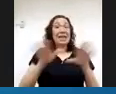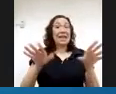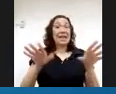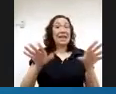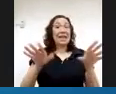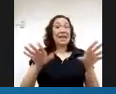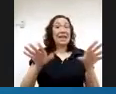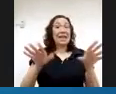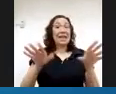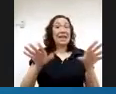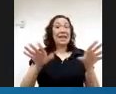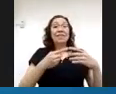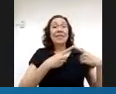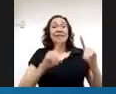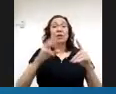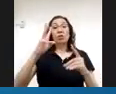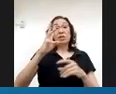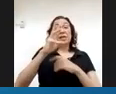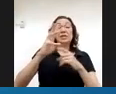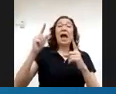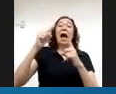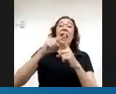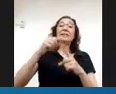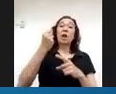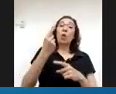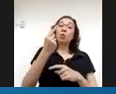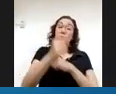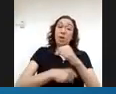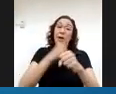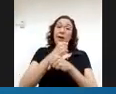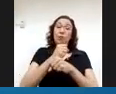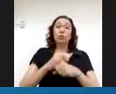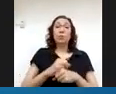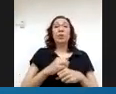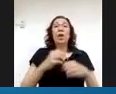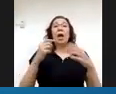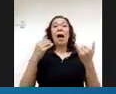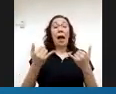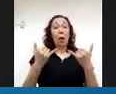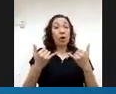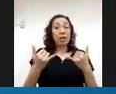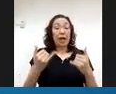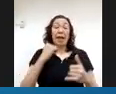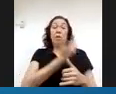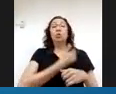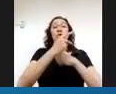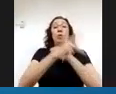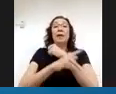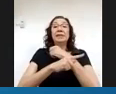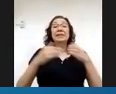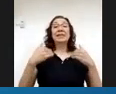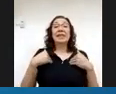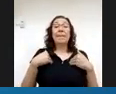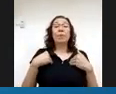de los 6 años, desde los 6 hasta los 11 años. En este momento, en nuestro país, disponemos